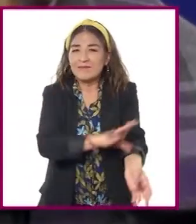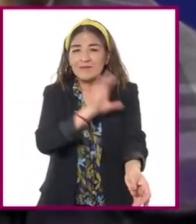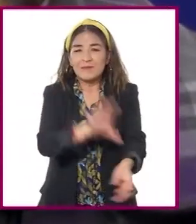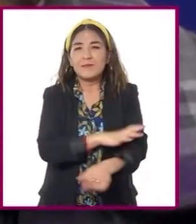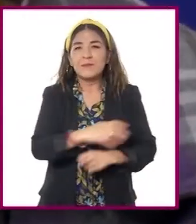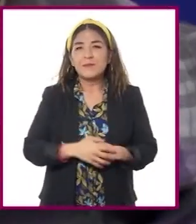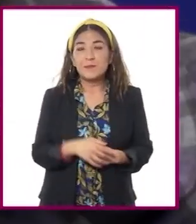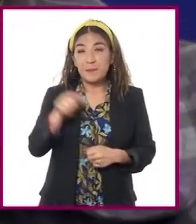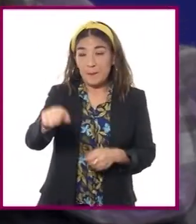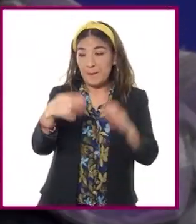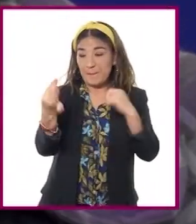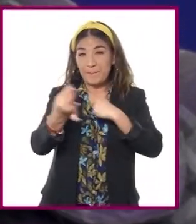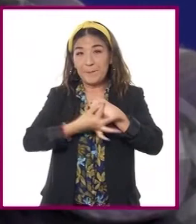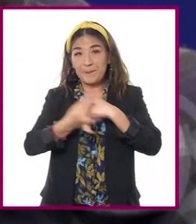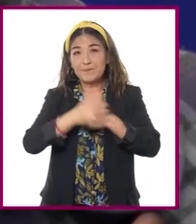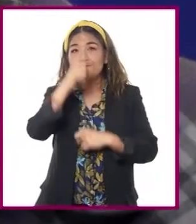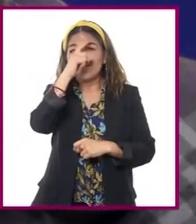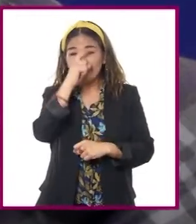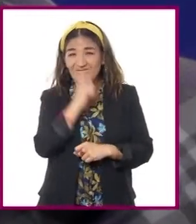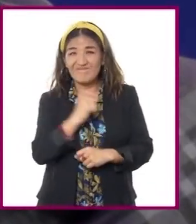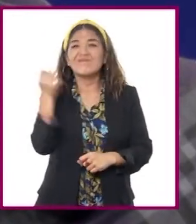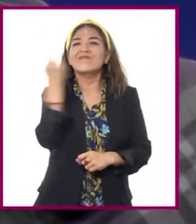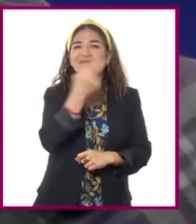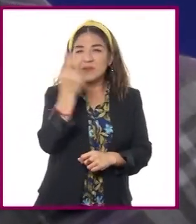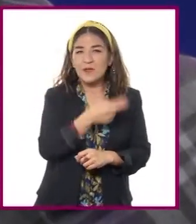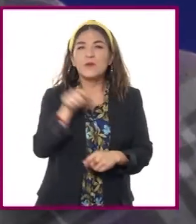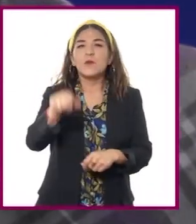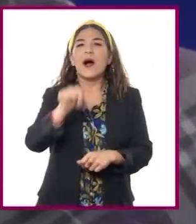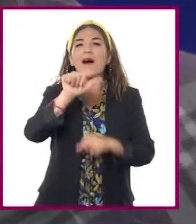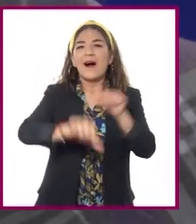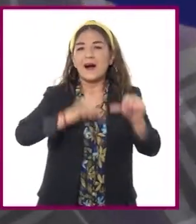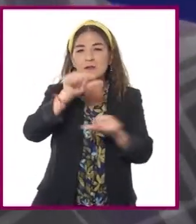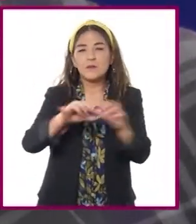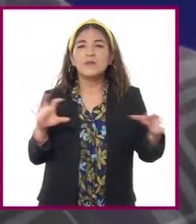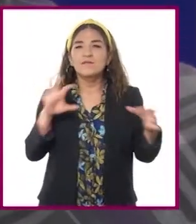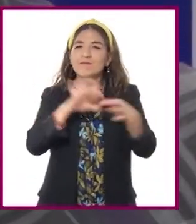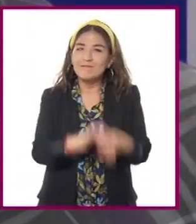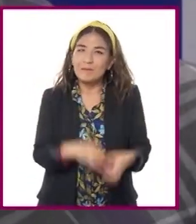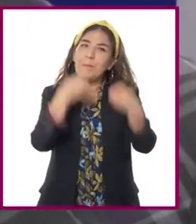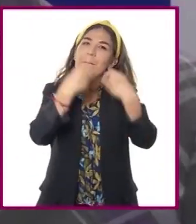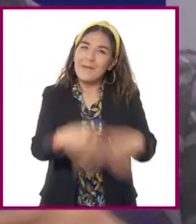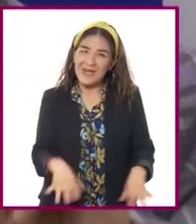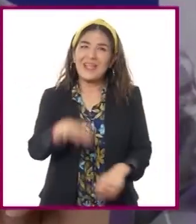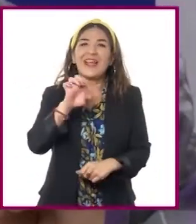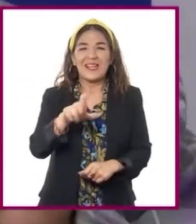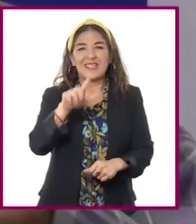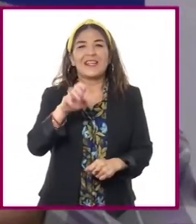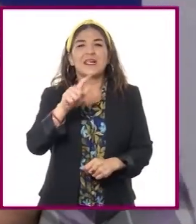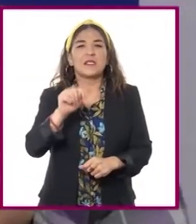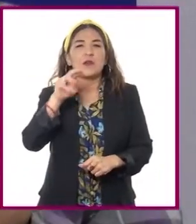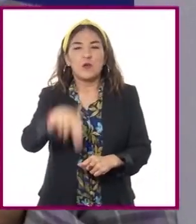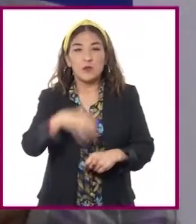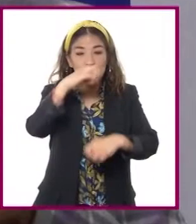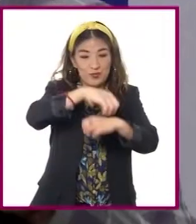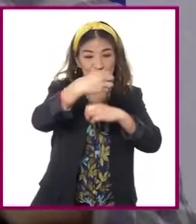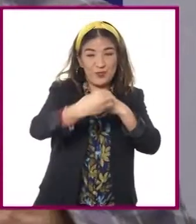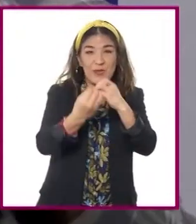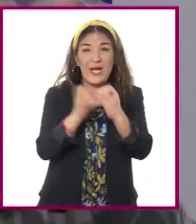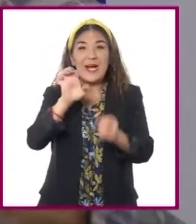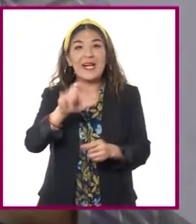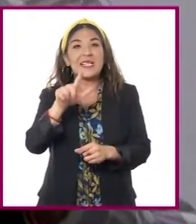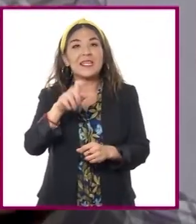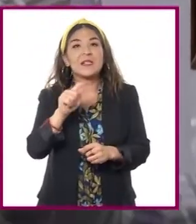que un metal se oxide, es necesario que los átomos que lo constituyen pierdan electrones. Cuando los átomos de un